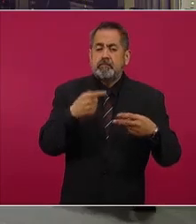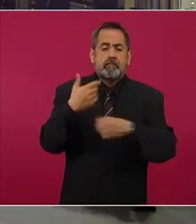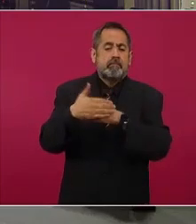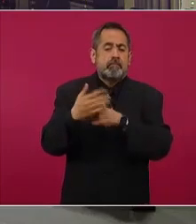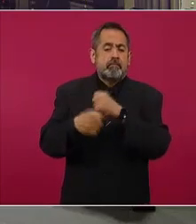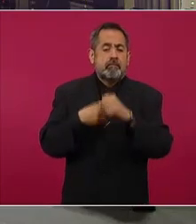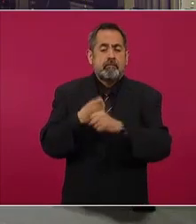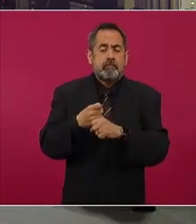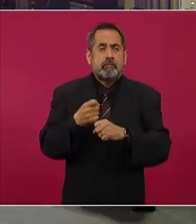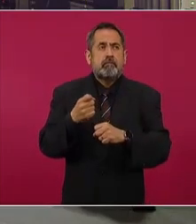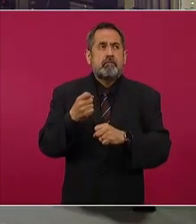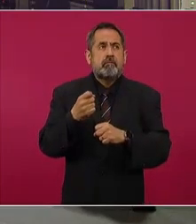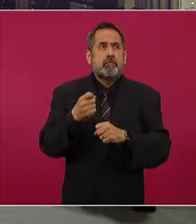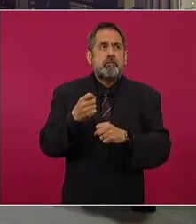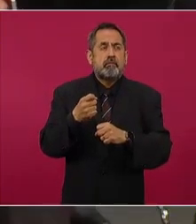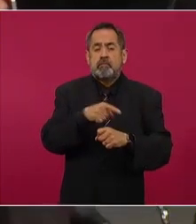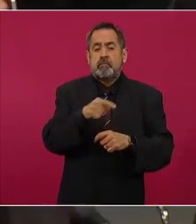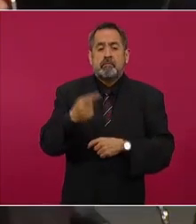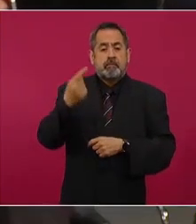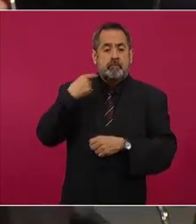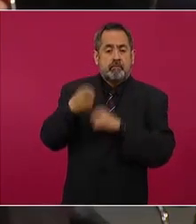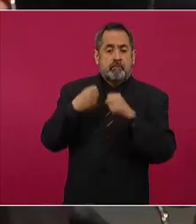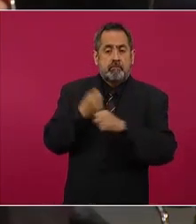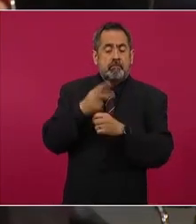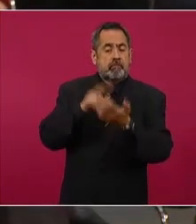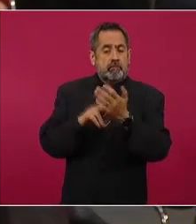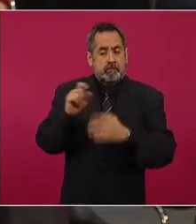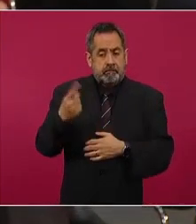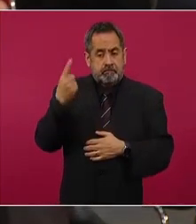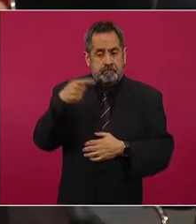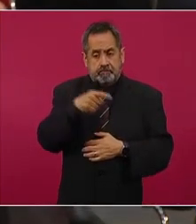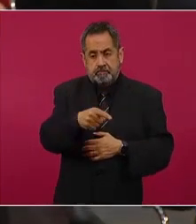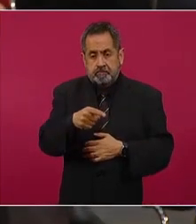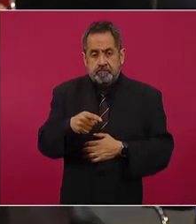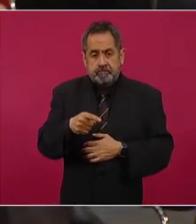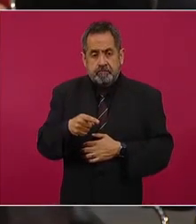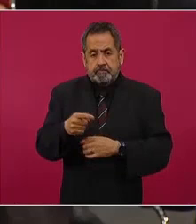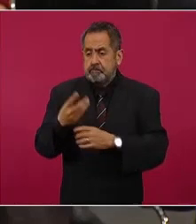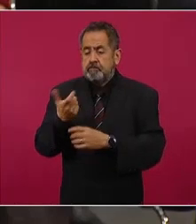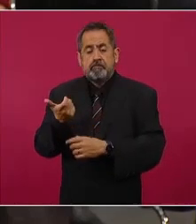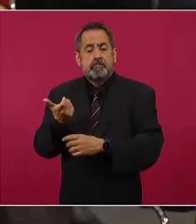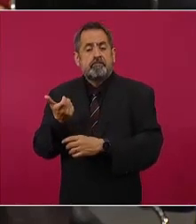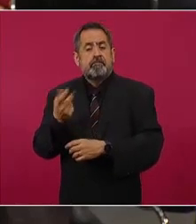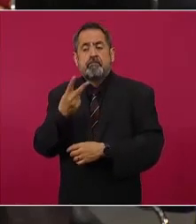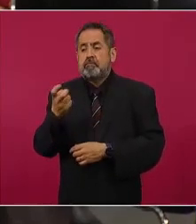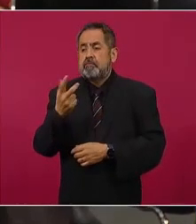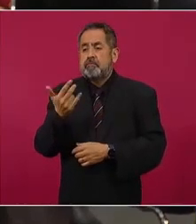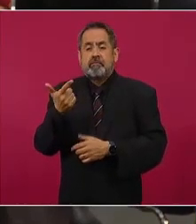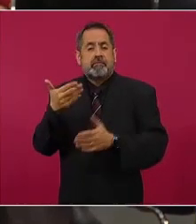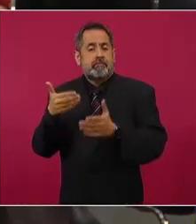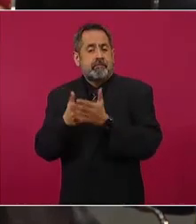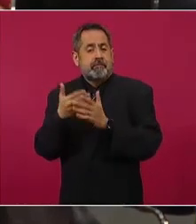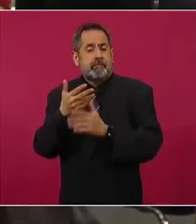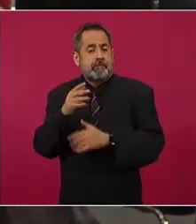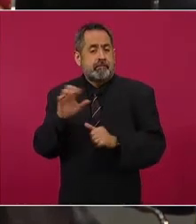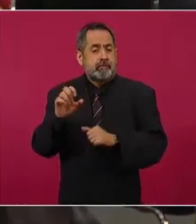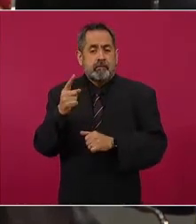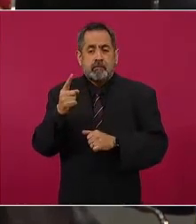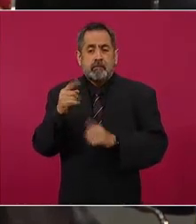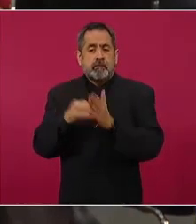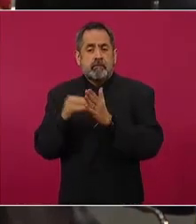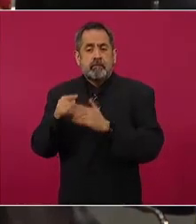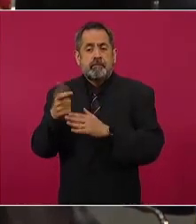el país vivió una fuga de capital extranjero por 257 mil seiscientos millones de